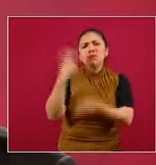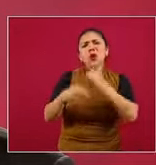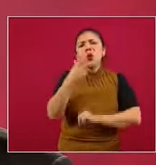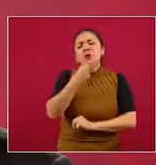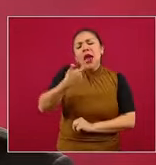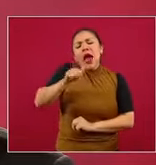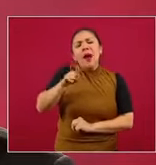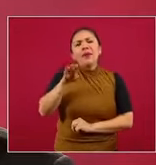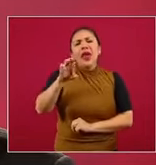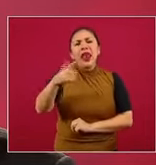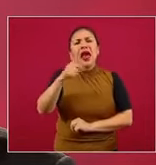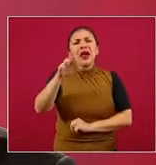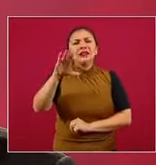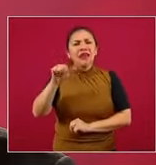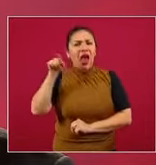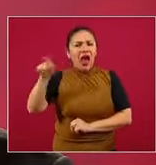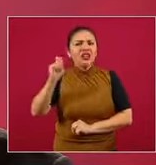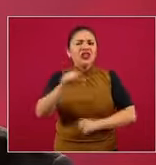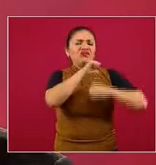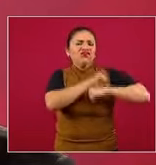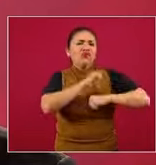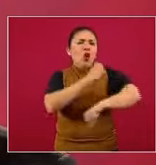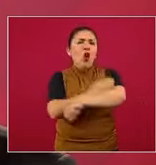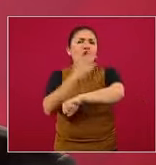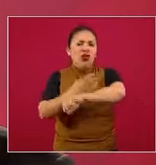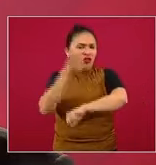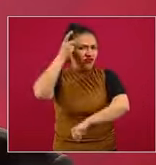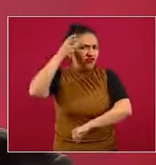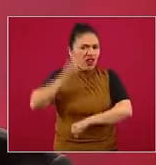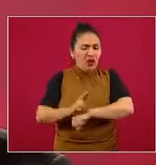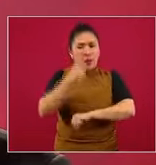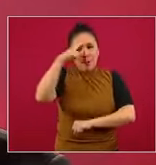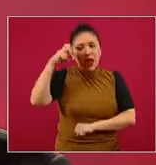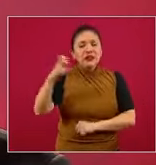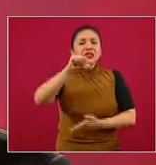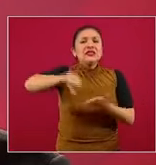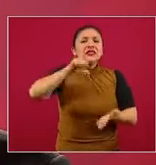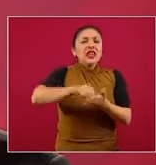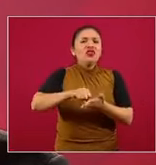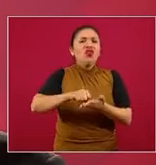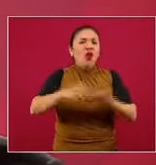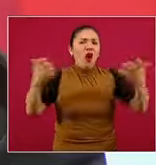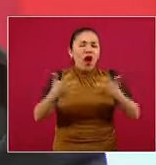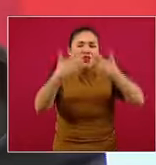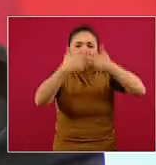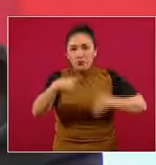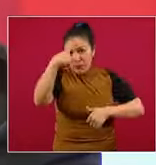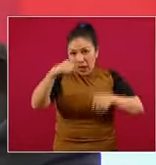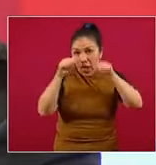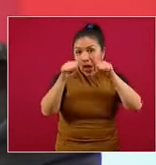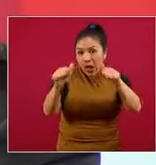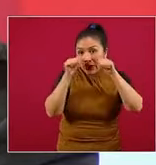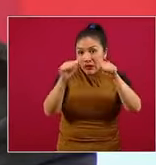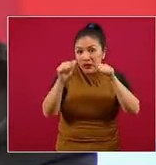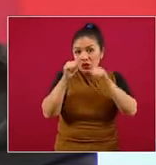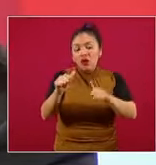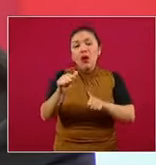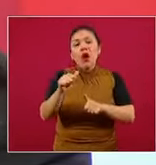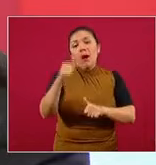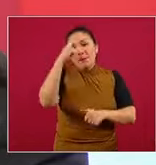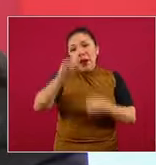García, el doctor Gabriel García, quien es el coordinador, es el director del Centro Operativo de Atención